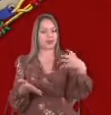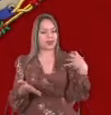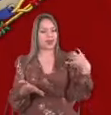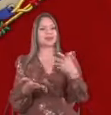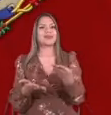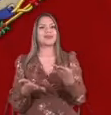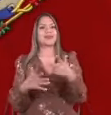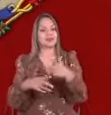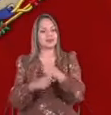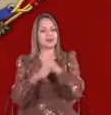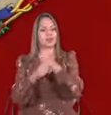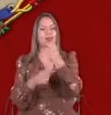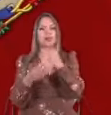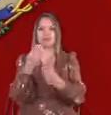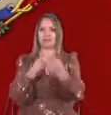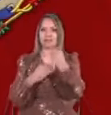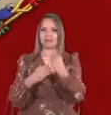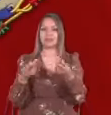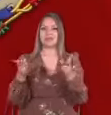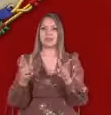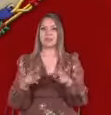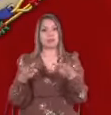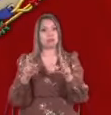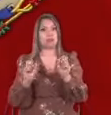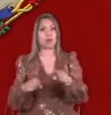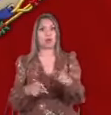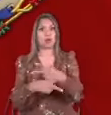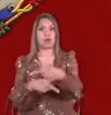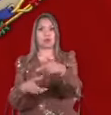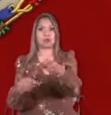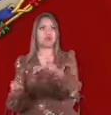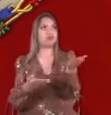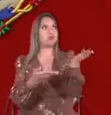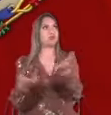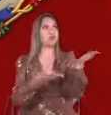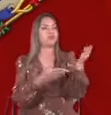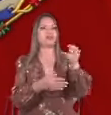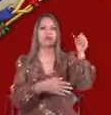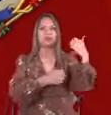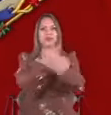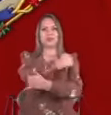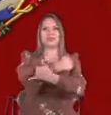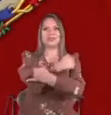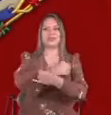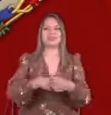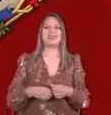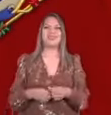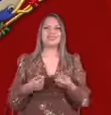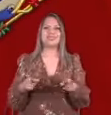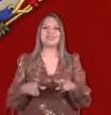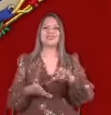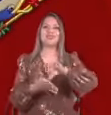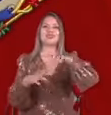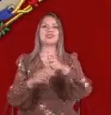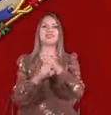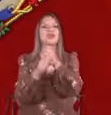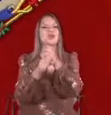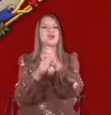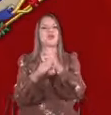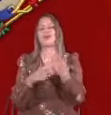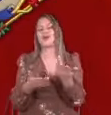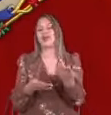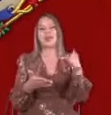alimentaria, así como una creciente oferta exportable de nuestros productos no tradicionales. Una ciudad segura y recuperada para la gente,